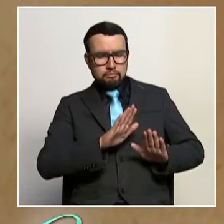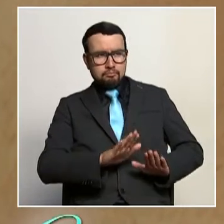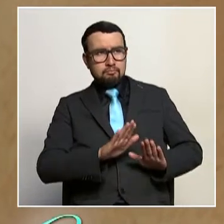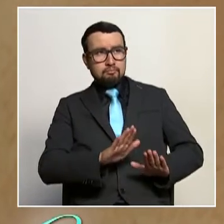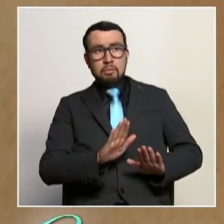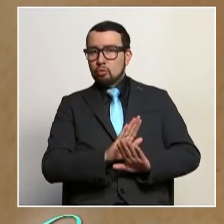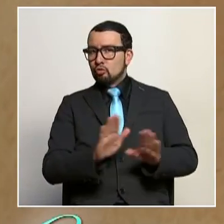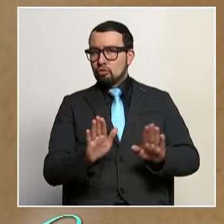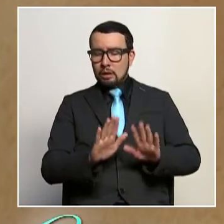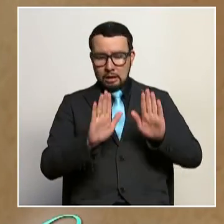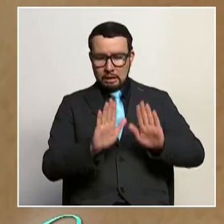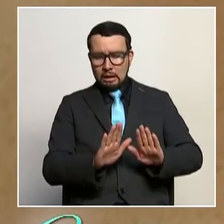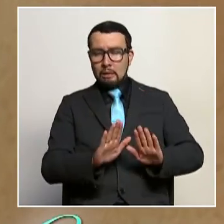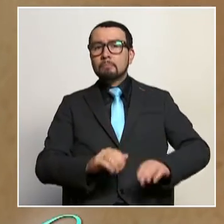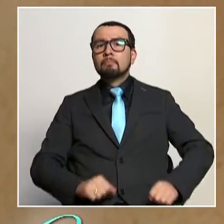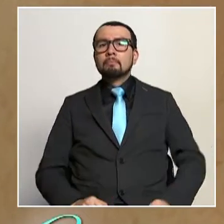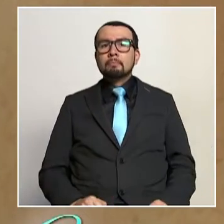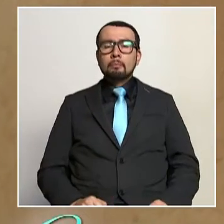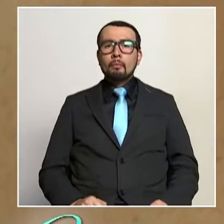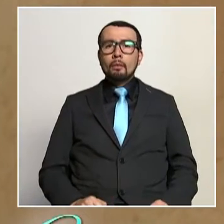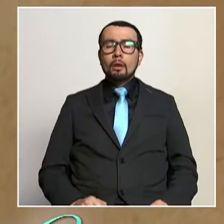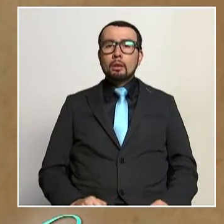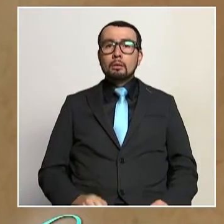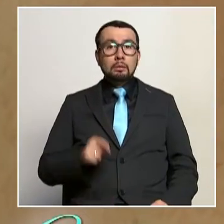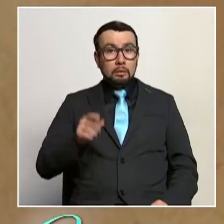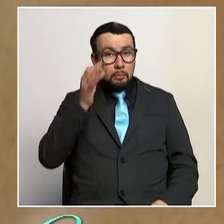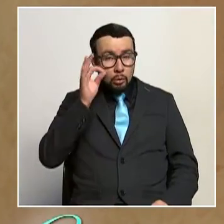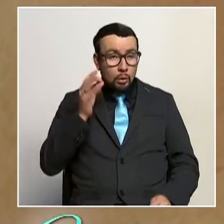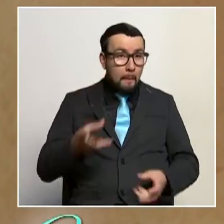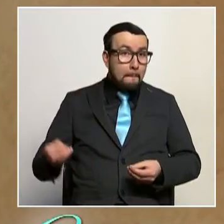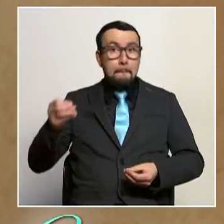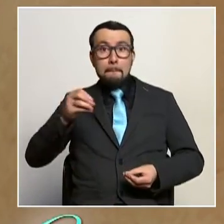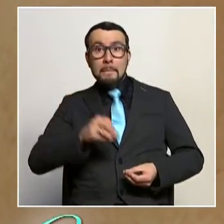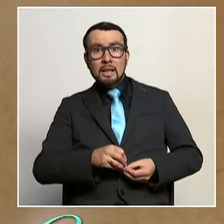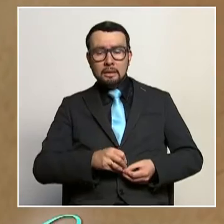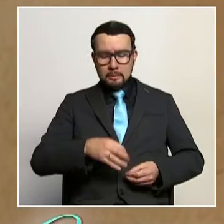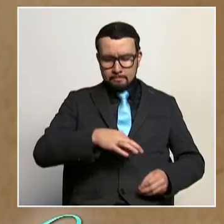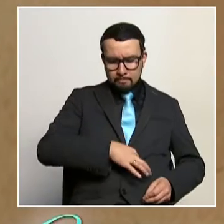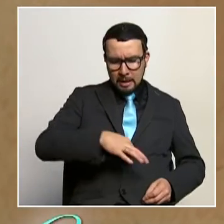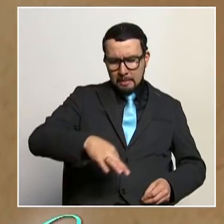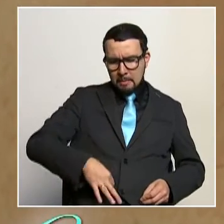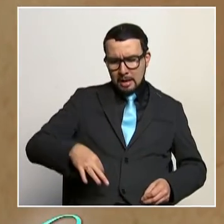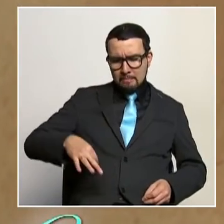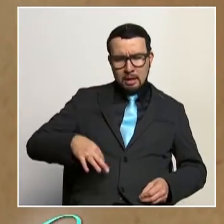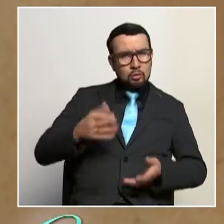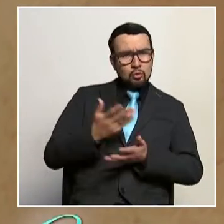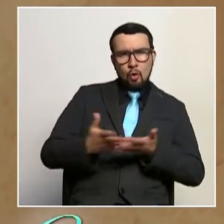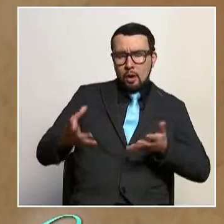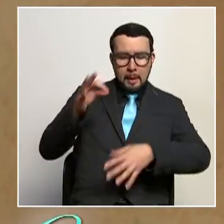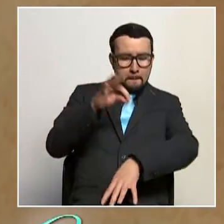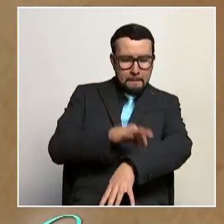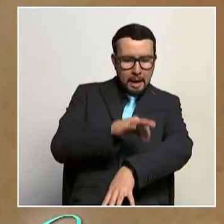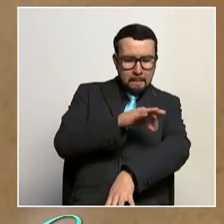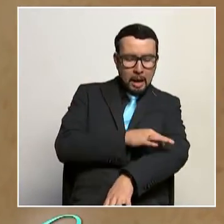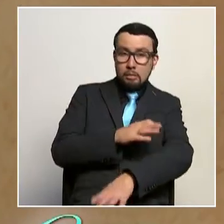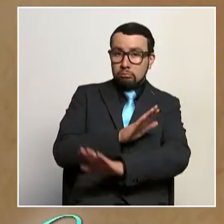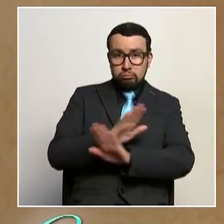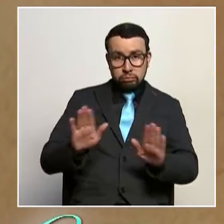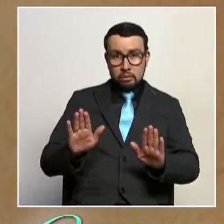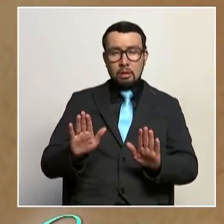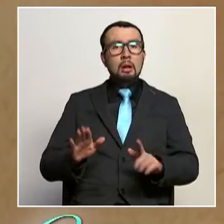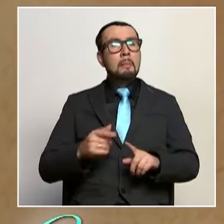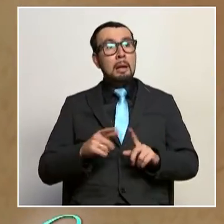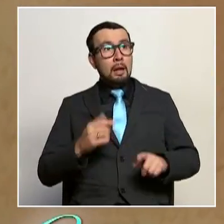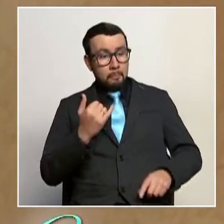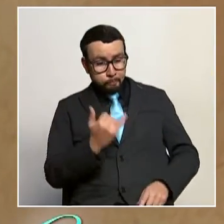de las agujas de acupuntura. Si vamos a dar otro estímulo buscando campos interferentes, otras cosas, pero realmente estos dos